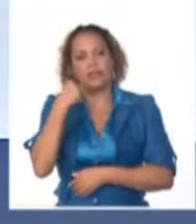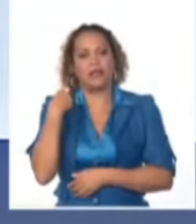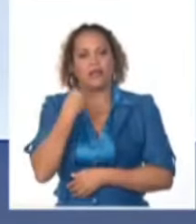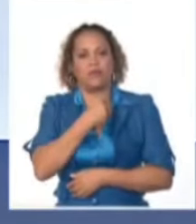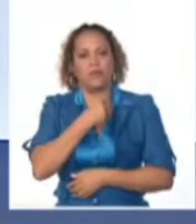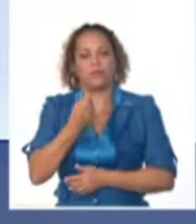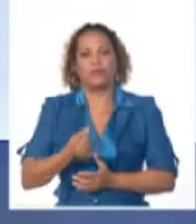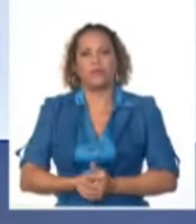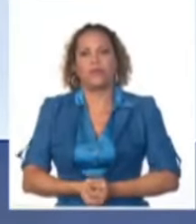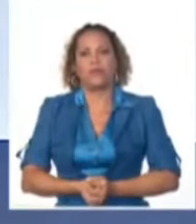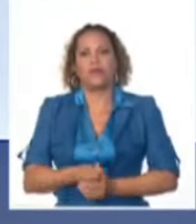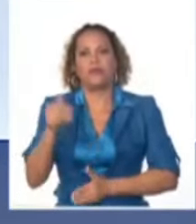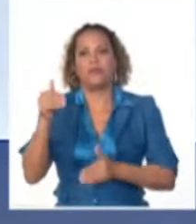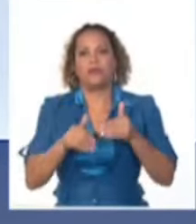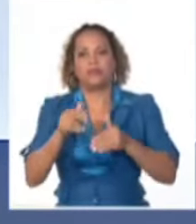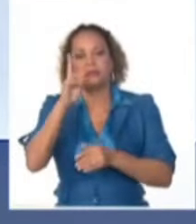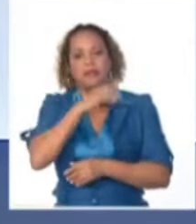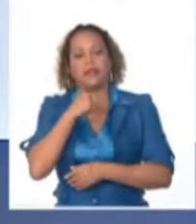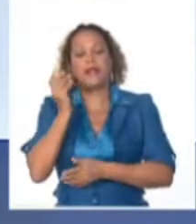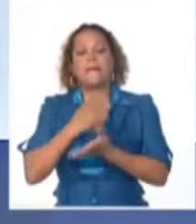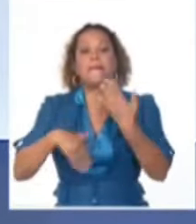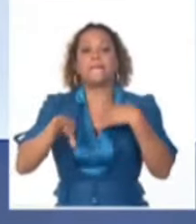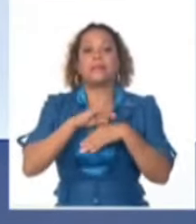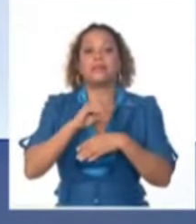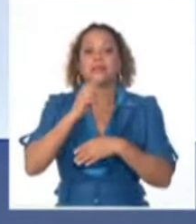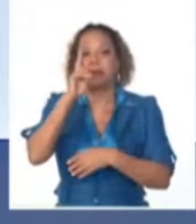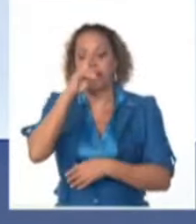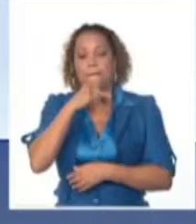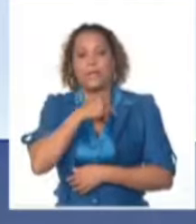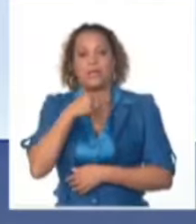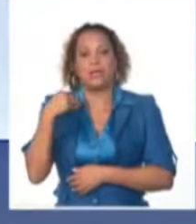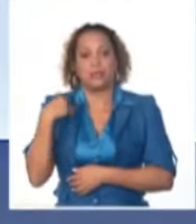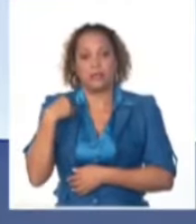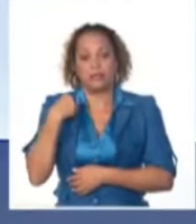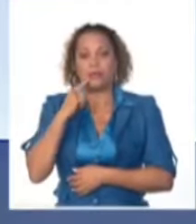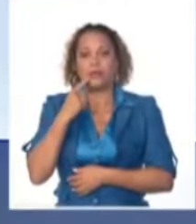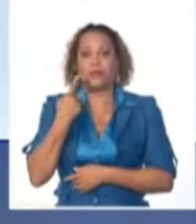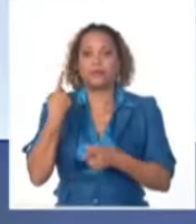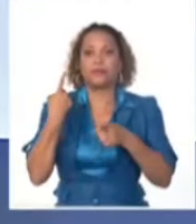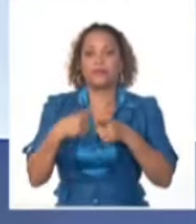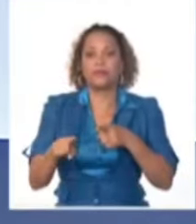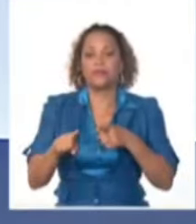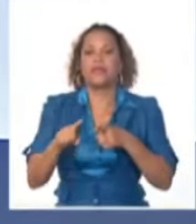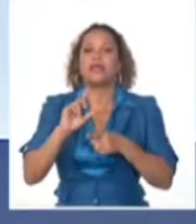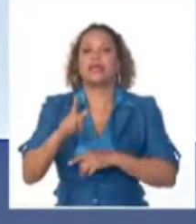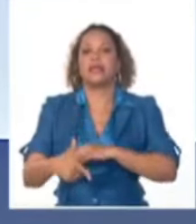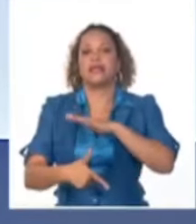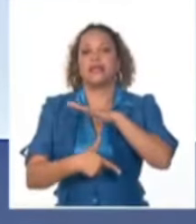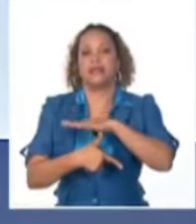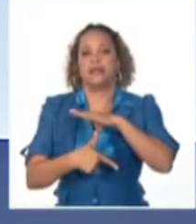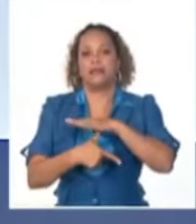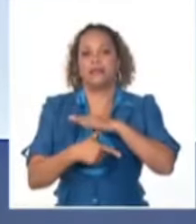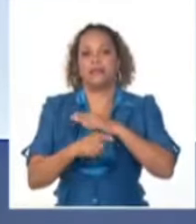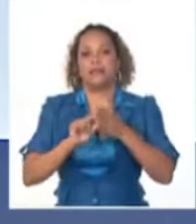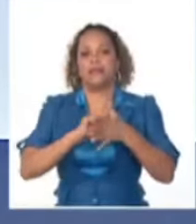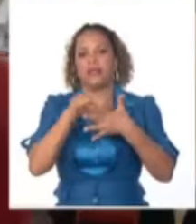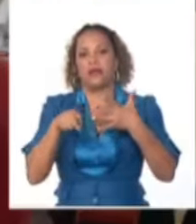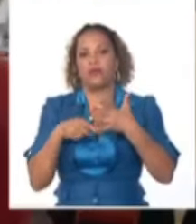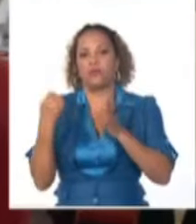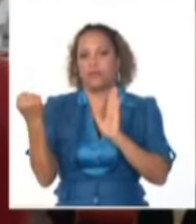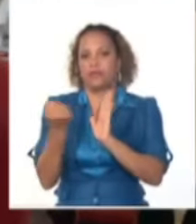doctor Reynold García Moreiro, viceministro de Salud Pública, y la doctora Ileana Morales Suárez, vicepresidenta de la Junta de Acreditación.